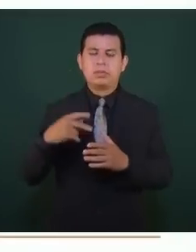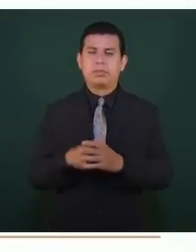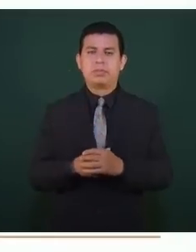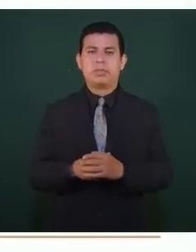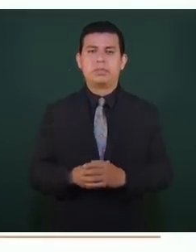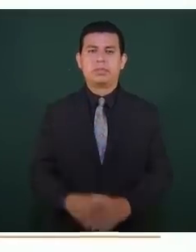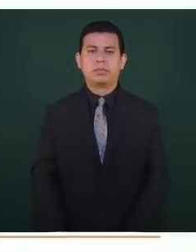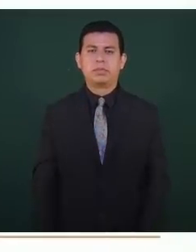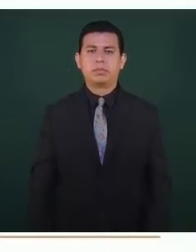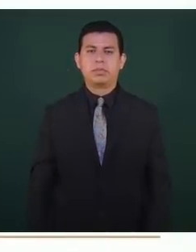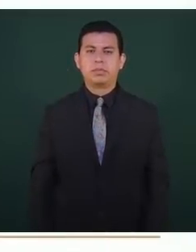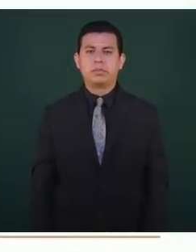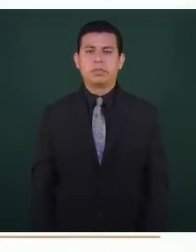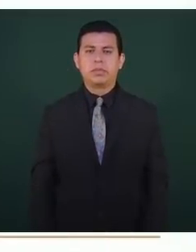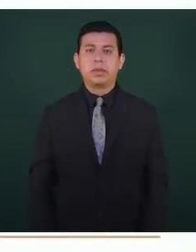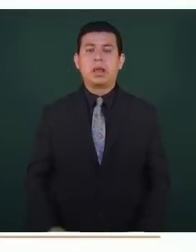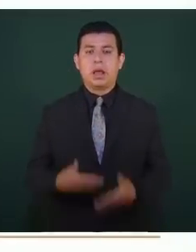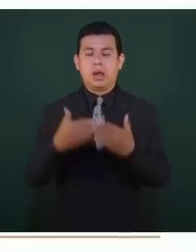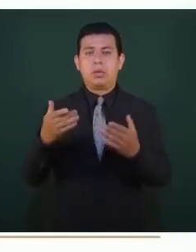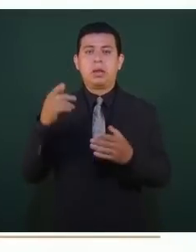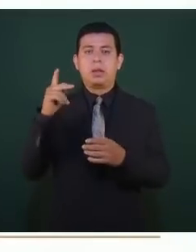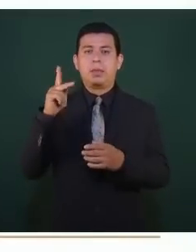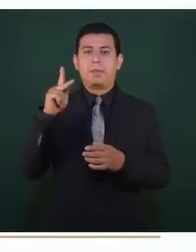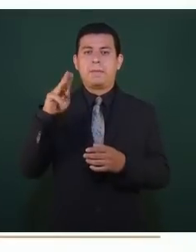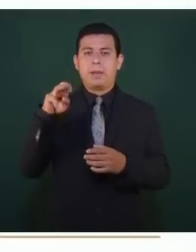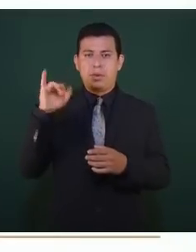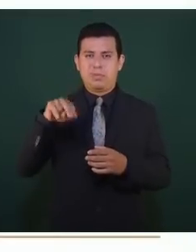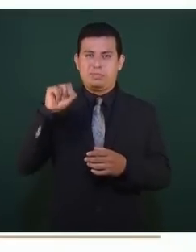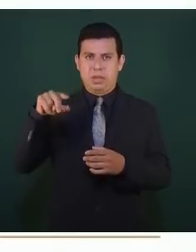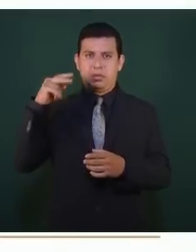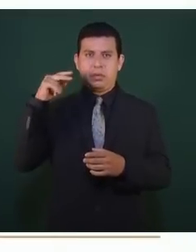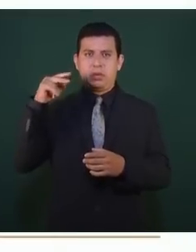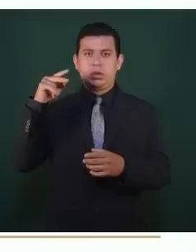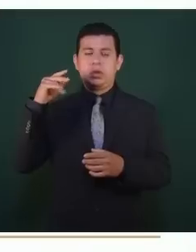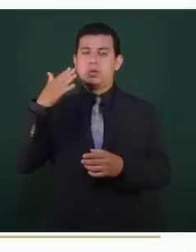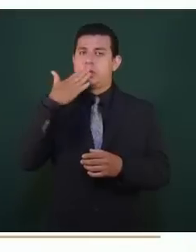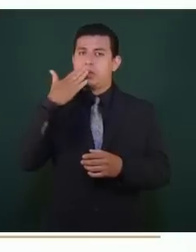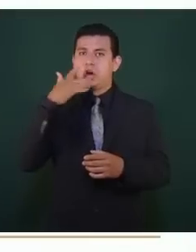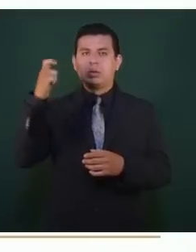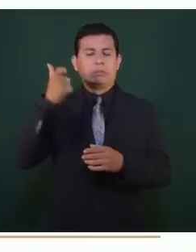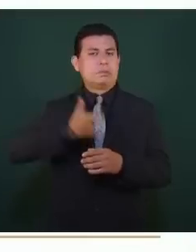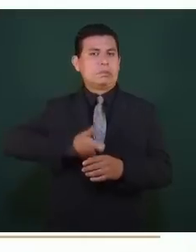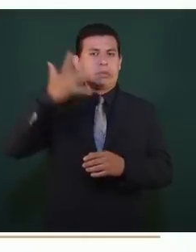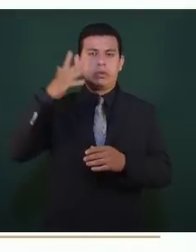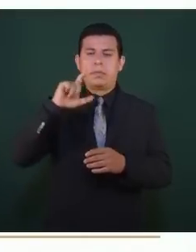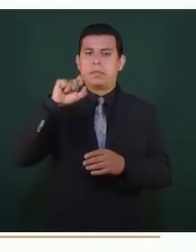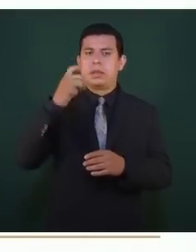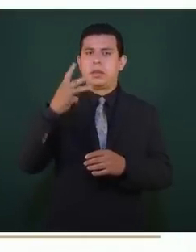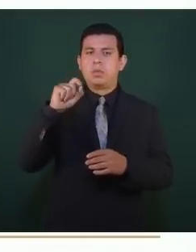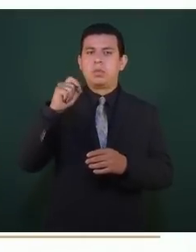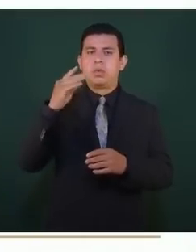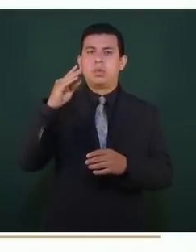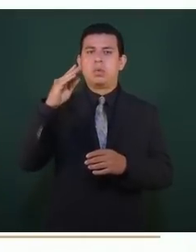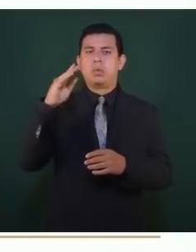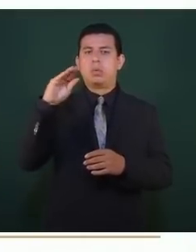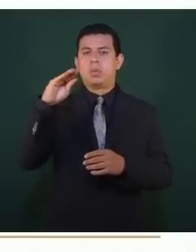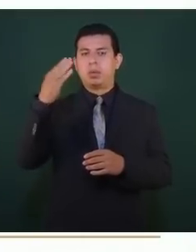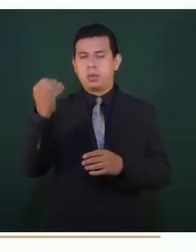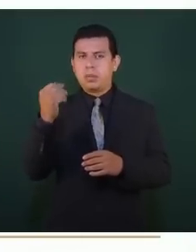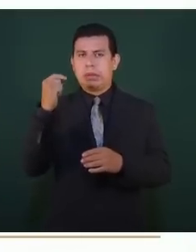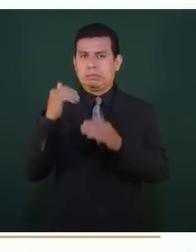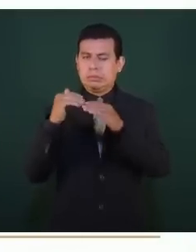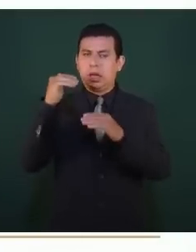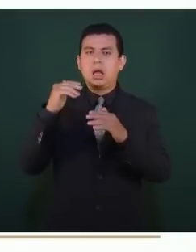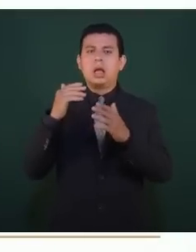gasolina premium en Imuris, Sonora, tiene el precio más alto, 23.99 por litro, con